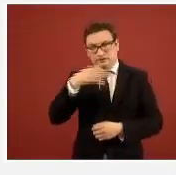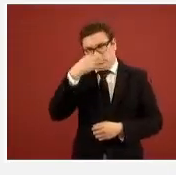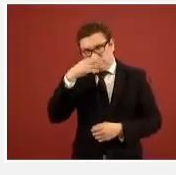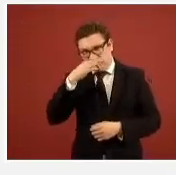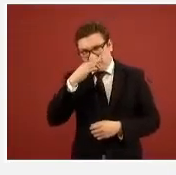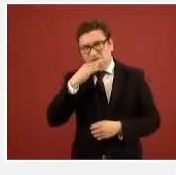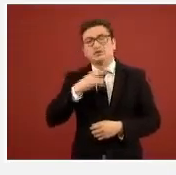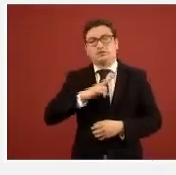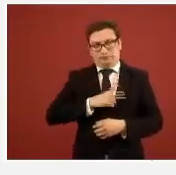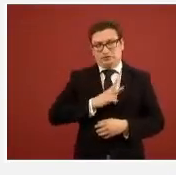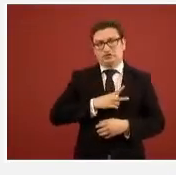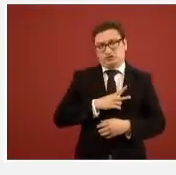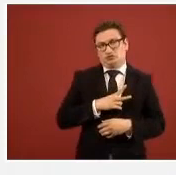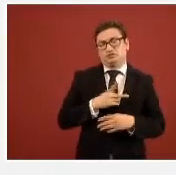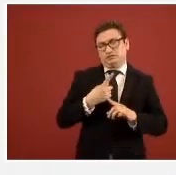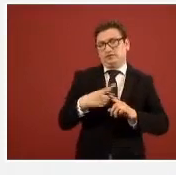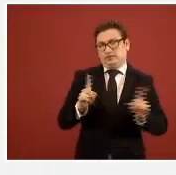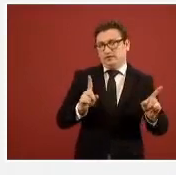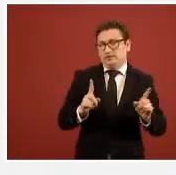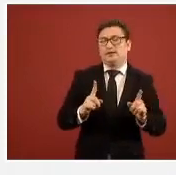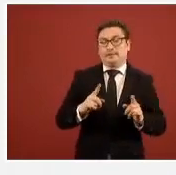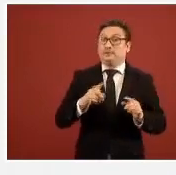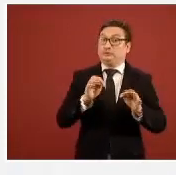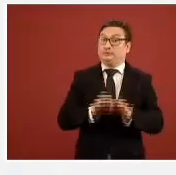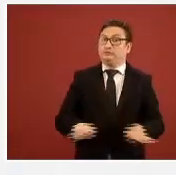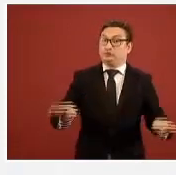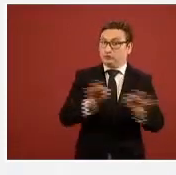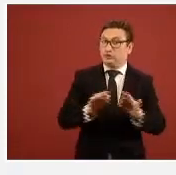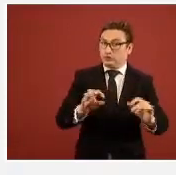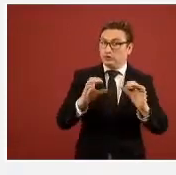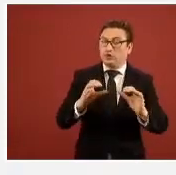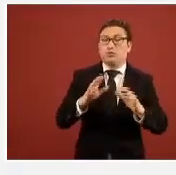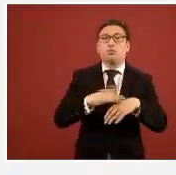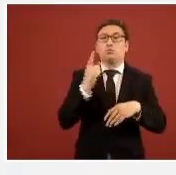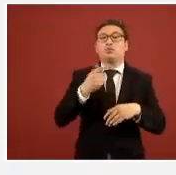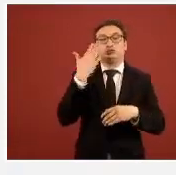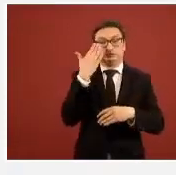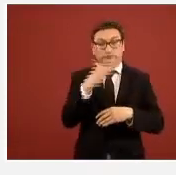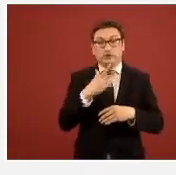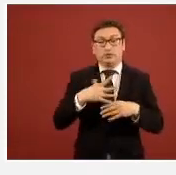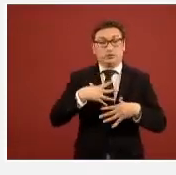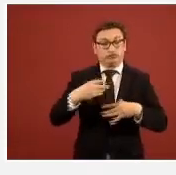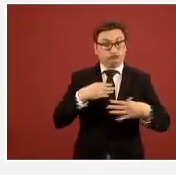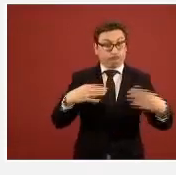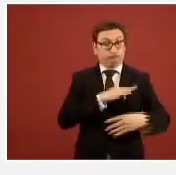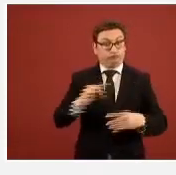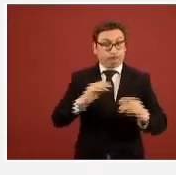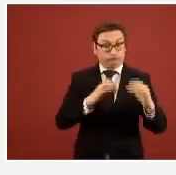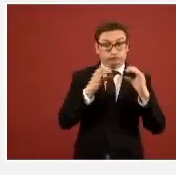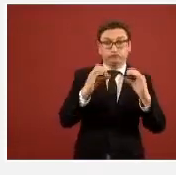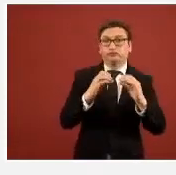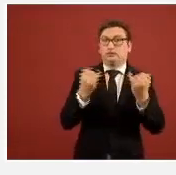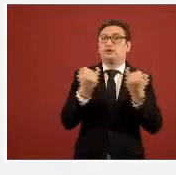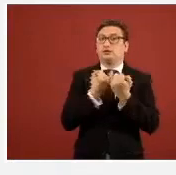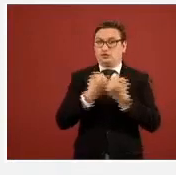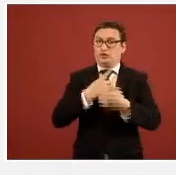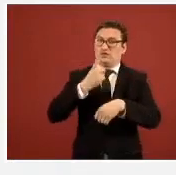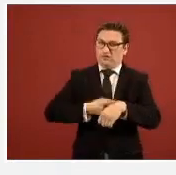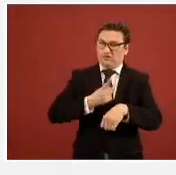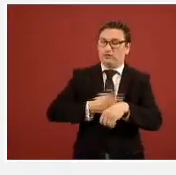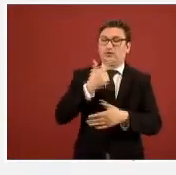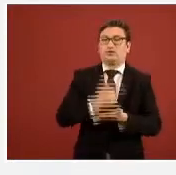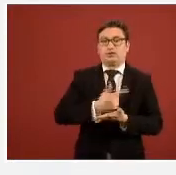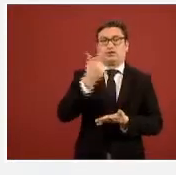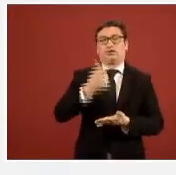es otro de los virus de suma relevancia porque no solamente tiene un potencial epidémico, sino también causa enfermedad grave y